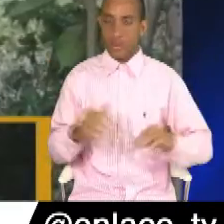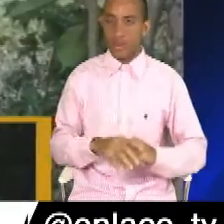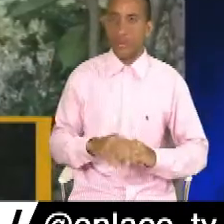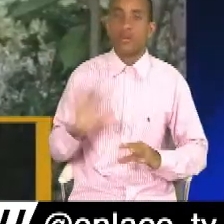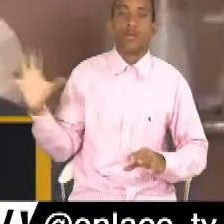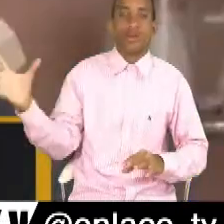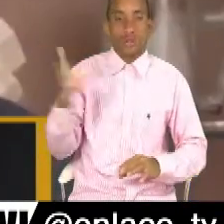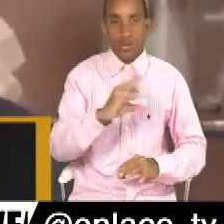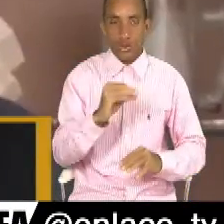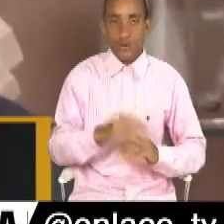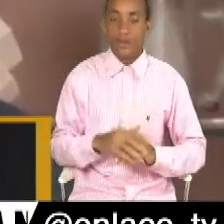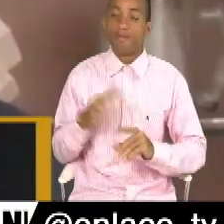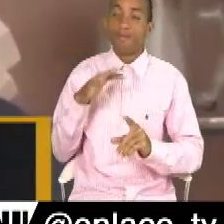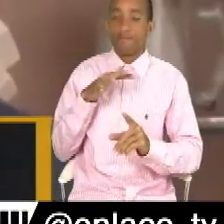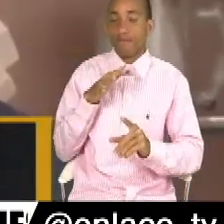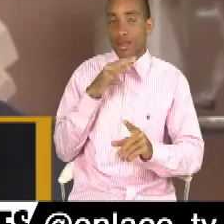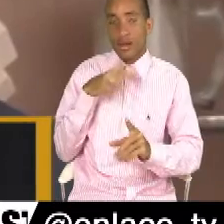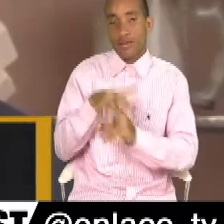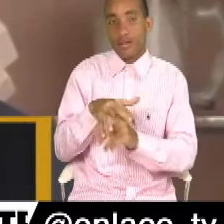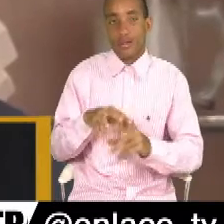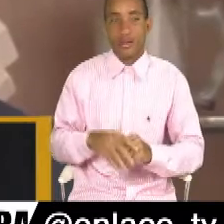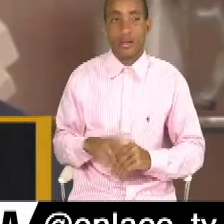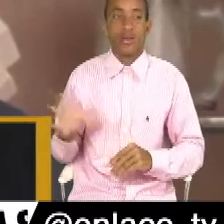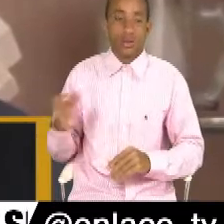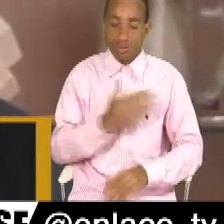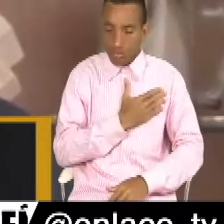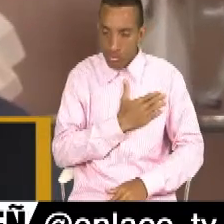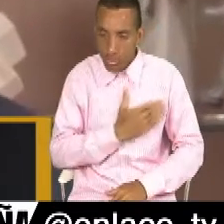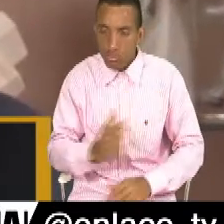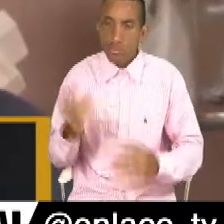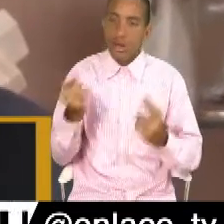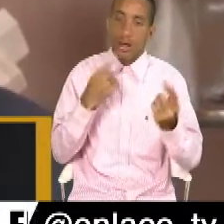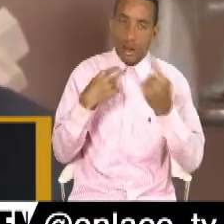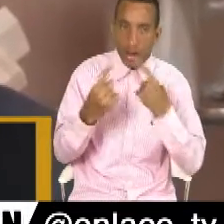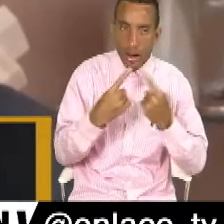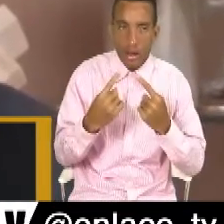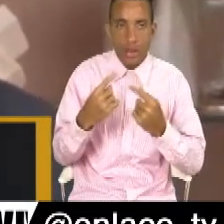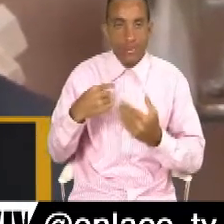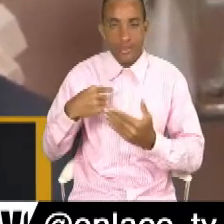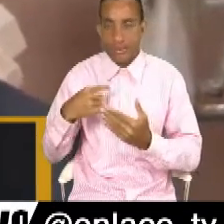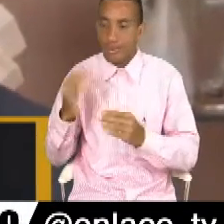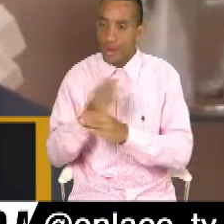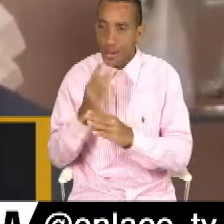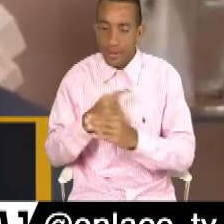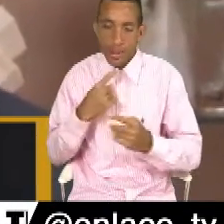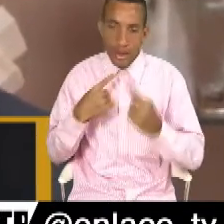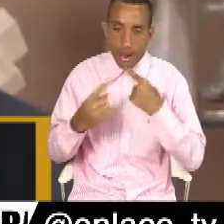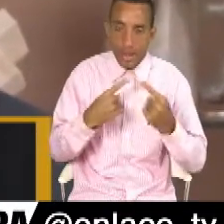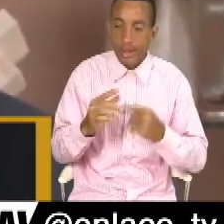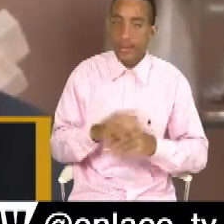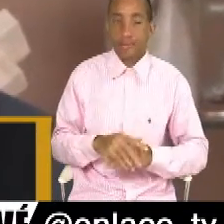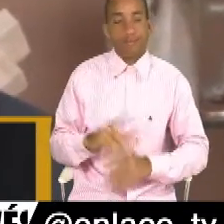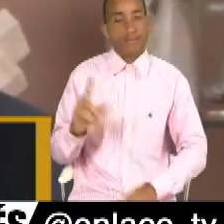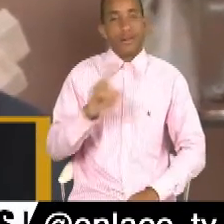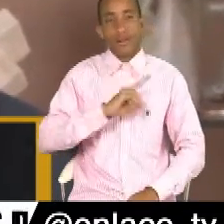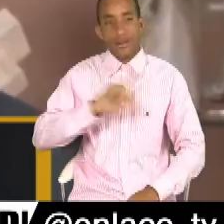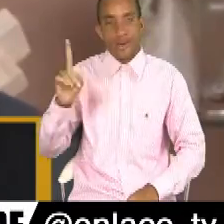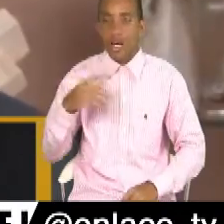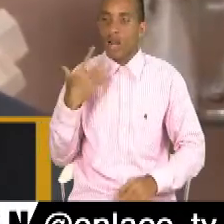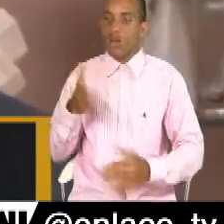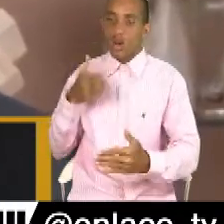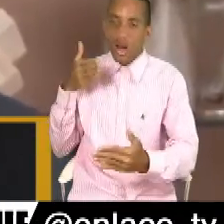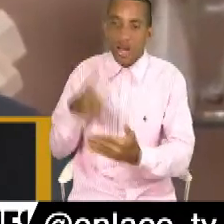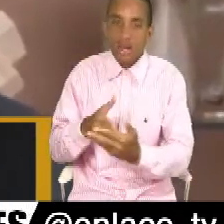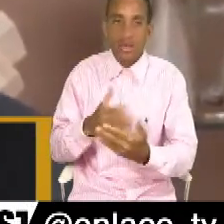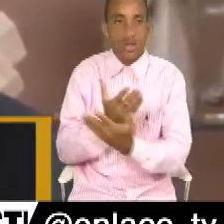acueducto municipal. Siempre estaremos abiertos al diálogo para resolver los problemas, pero son inaceptables pues los ataques que se han